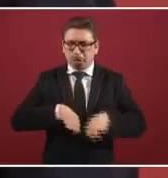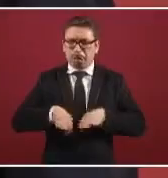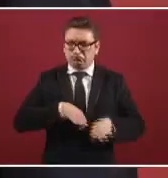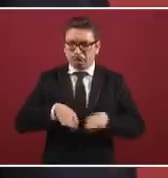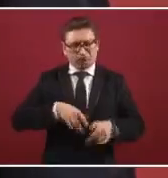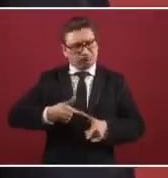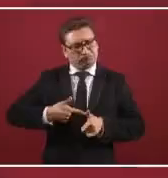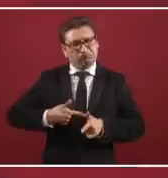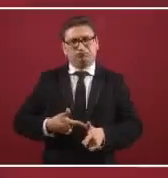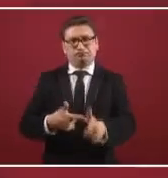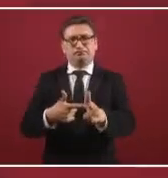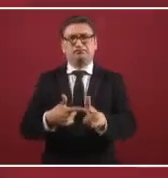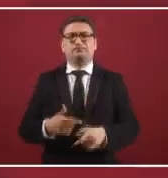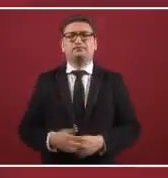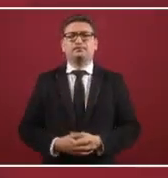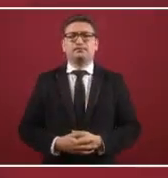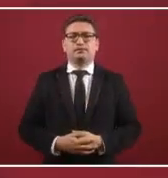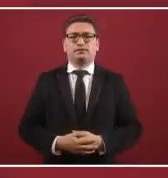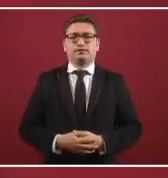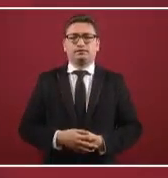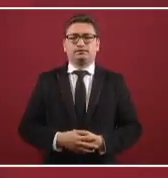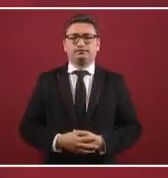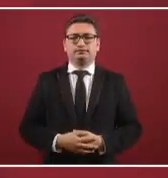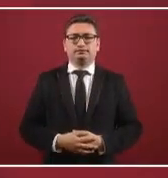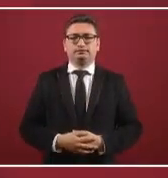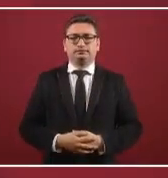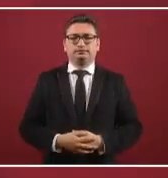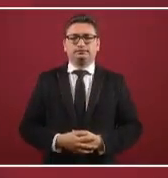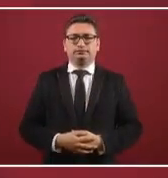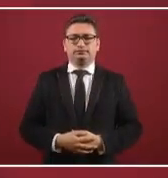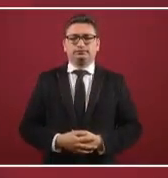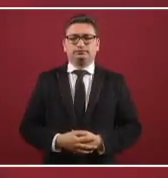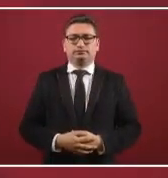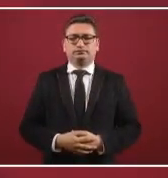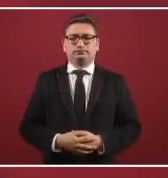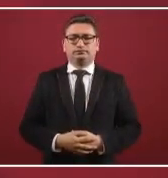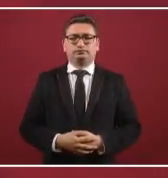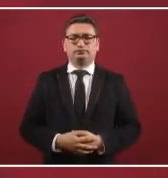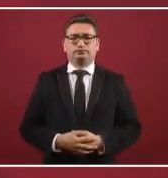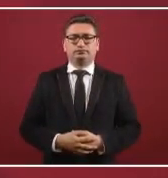y pues siempre he pensado que